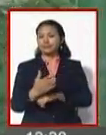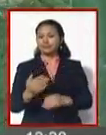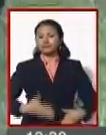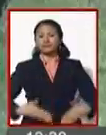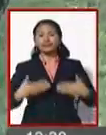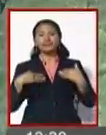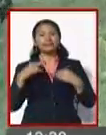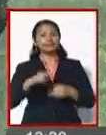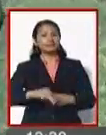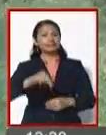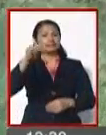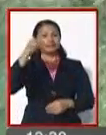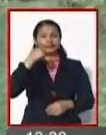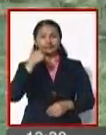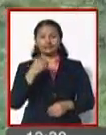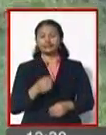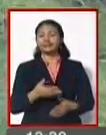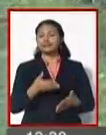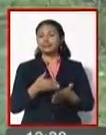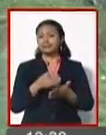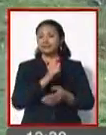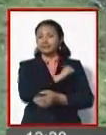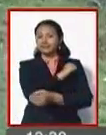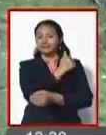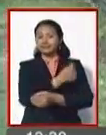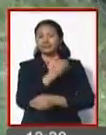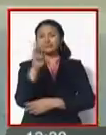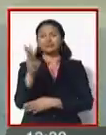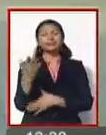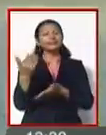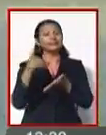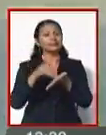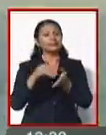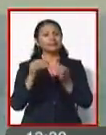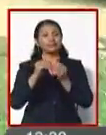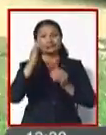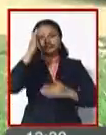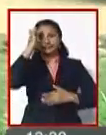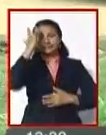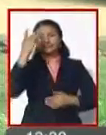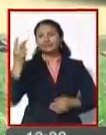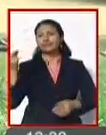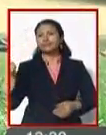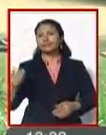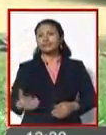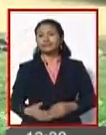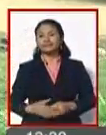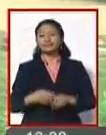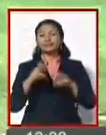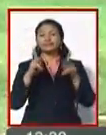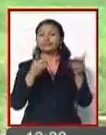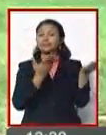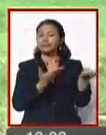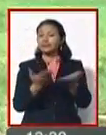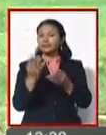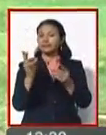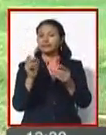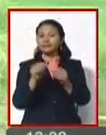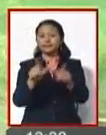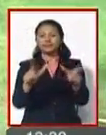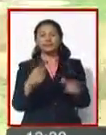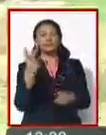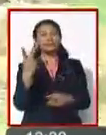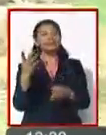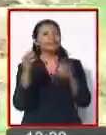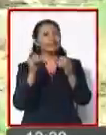habitantes de Satélite Norte denunciaron ante las autoridades de salud de Guarnes nuevos casos de rabia canina. Personal del CDE se dirigió al lugar y logró